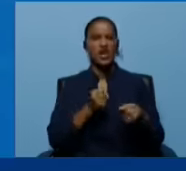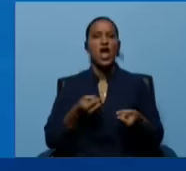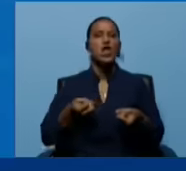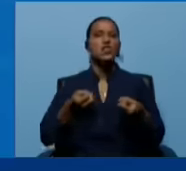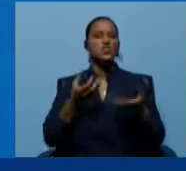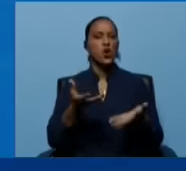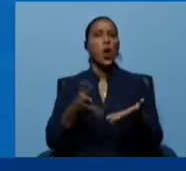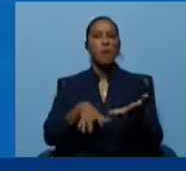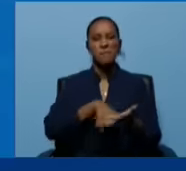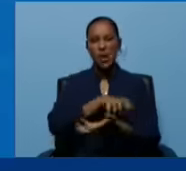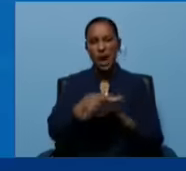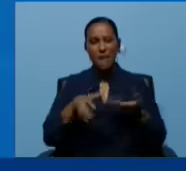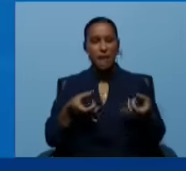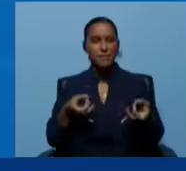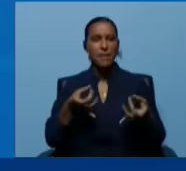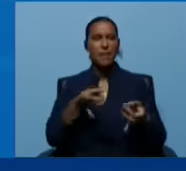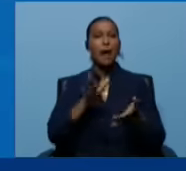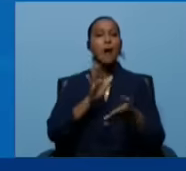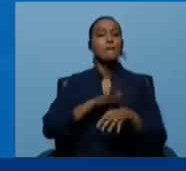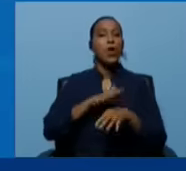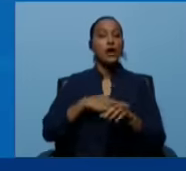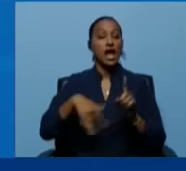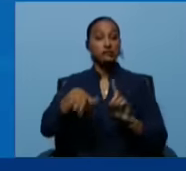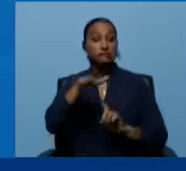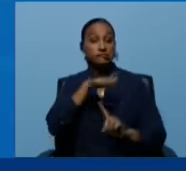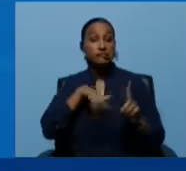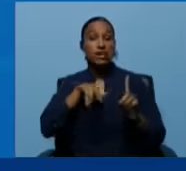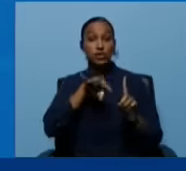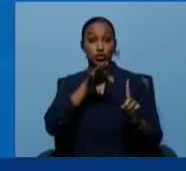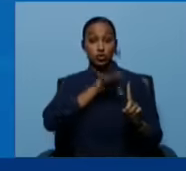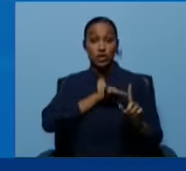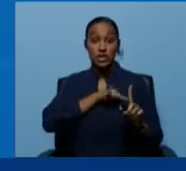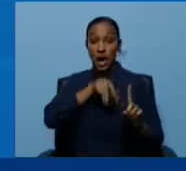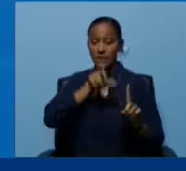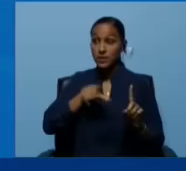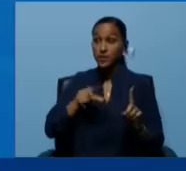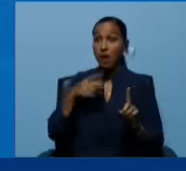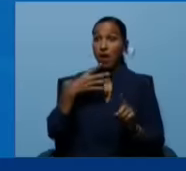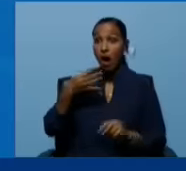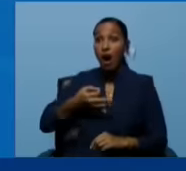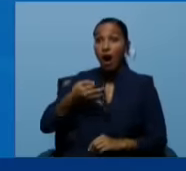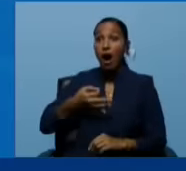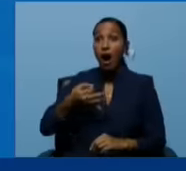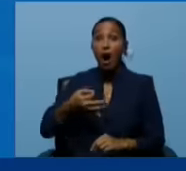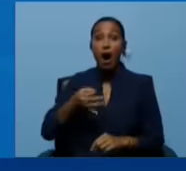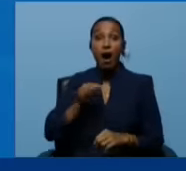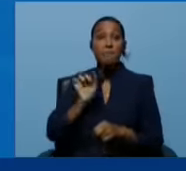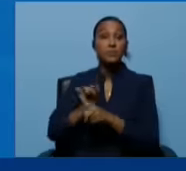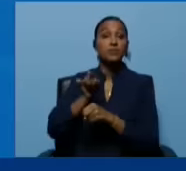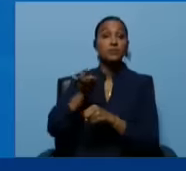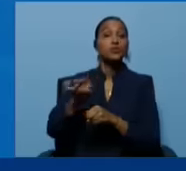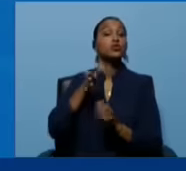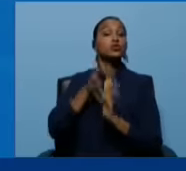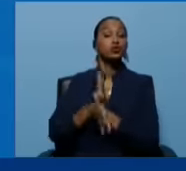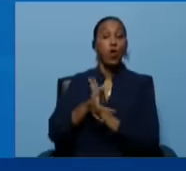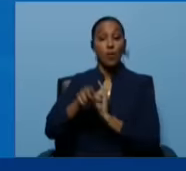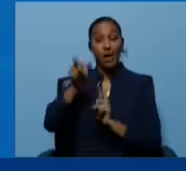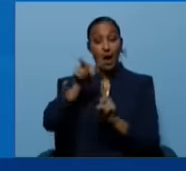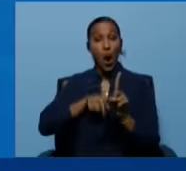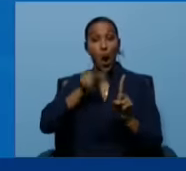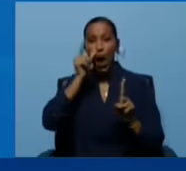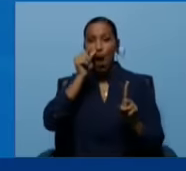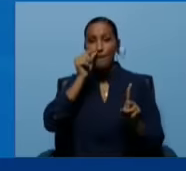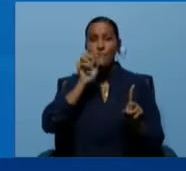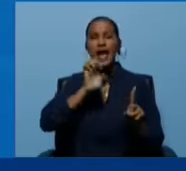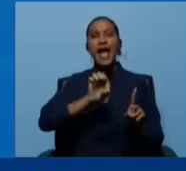y chantajeó a la sociedad boliviana como un secuestrador, un delincuente que te